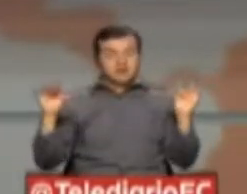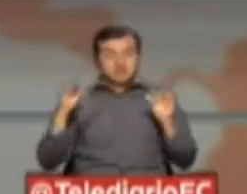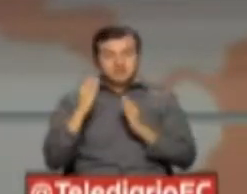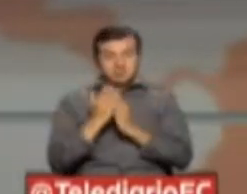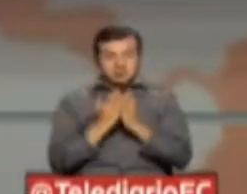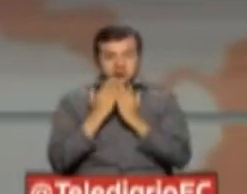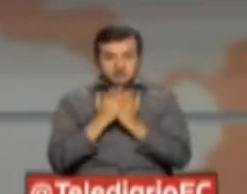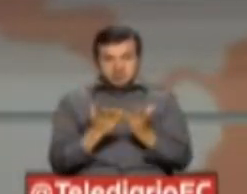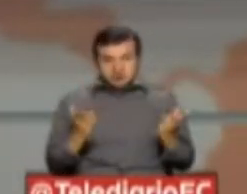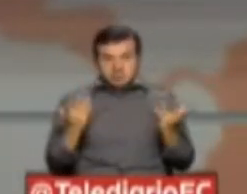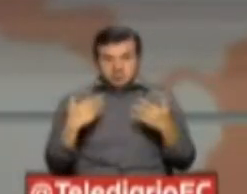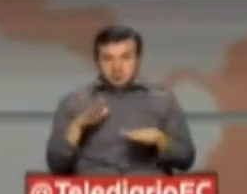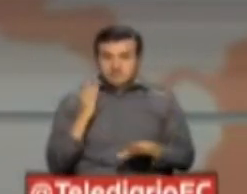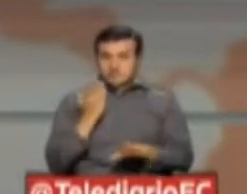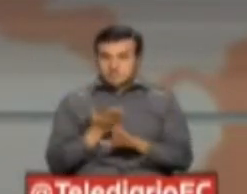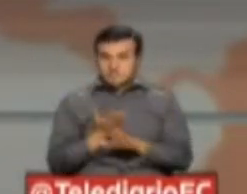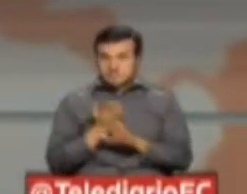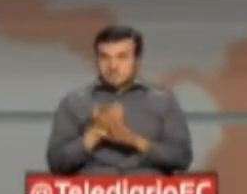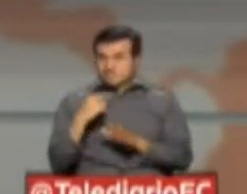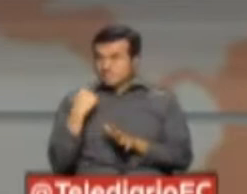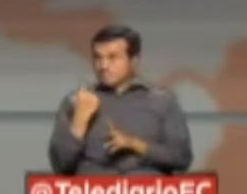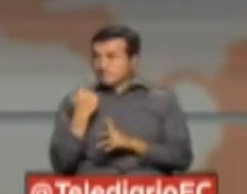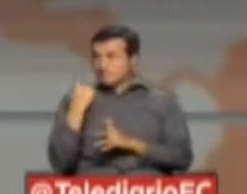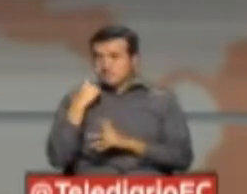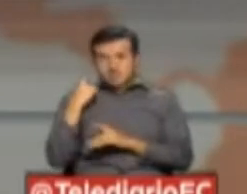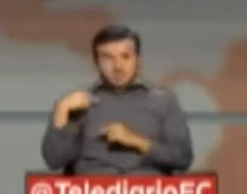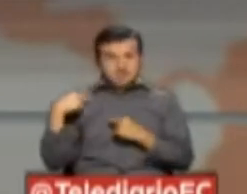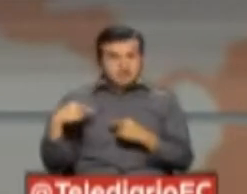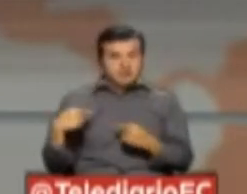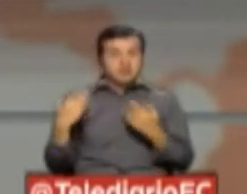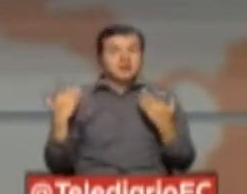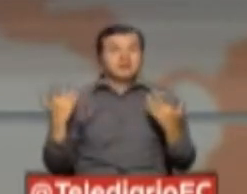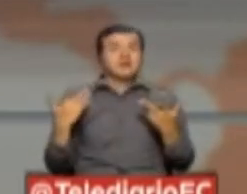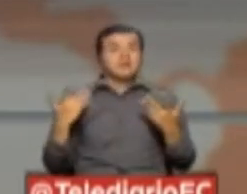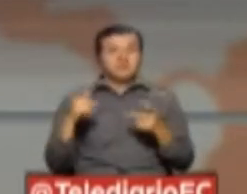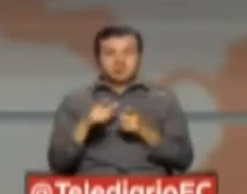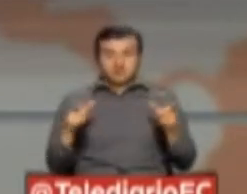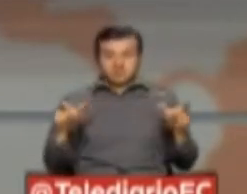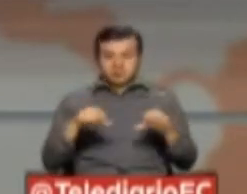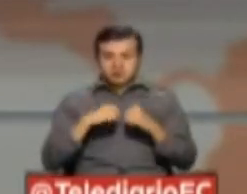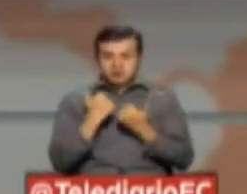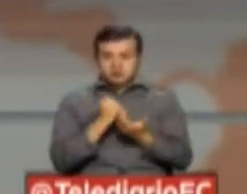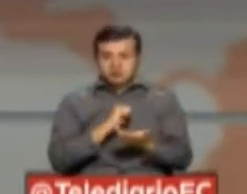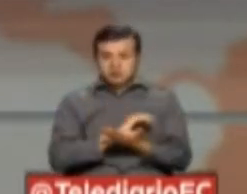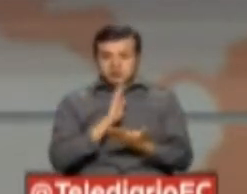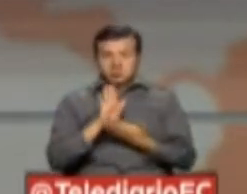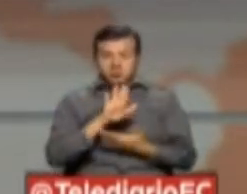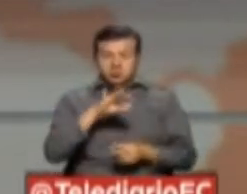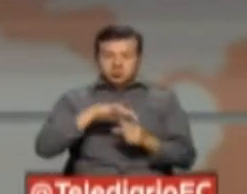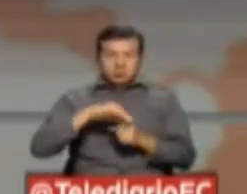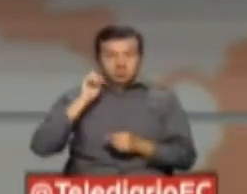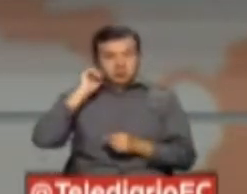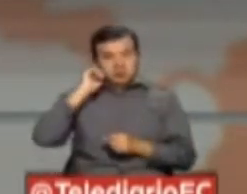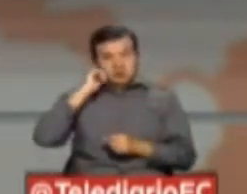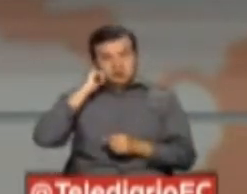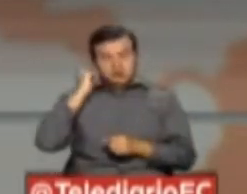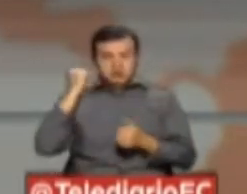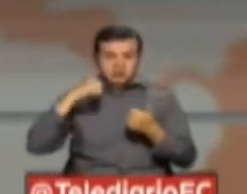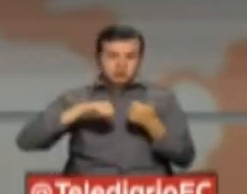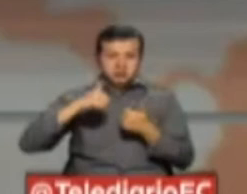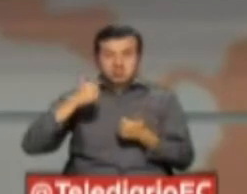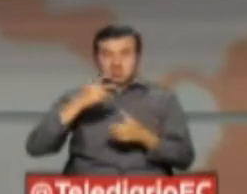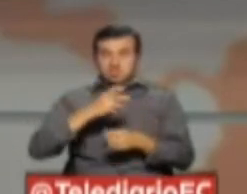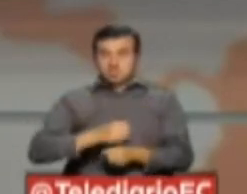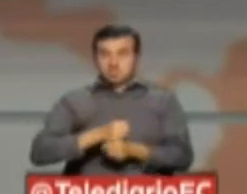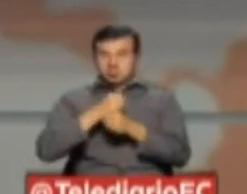servicio eso está planteado pero tenemos que ver ya en el día a día como esos señores de asambleístas votan si votan a favor o en contra de la seguridad